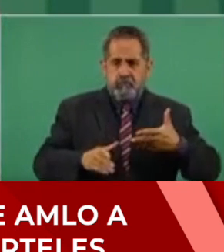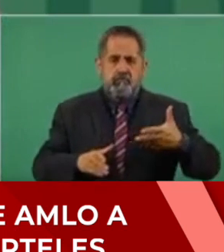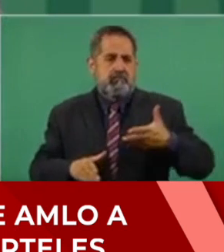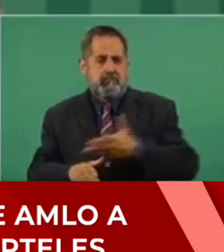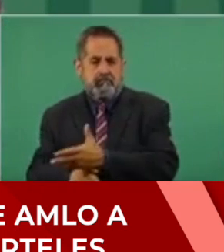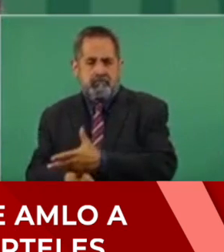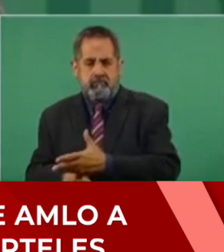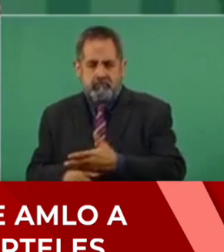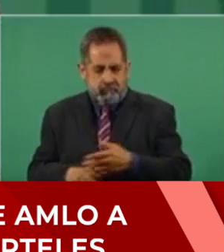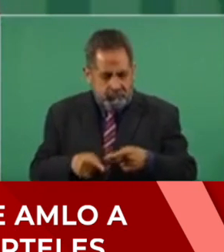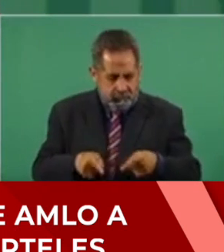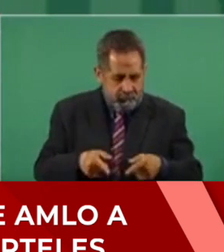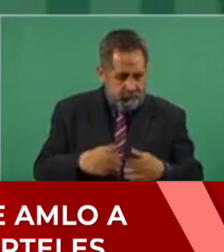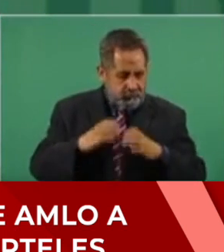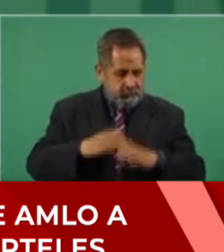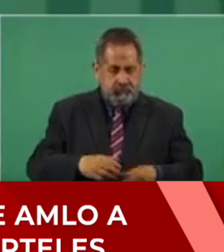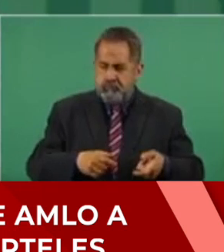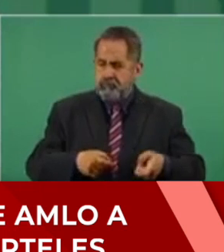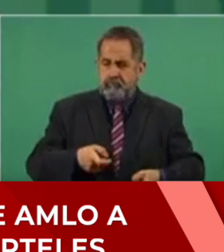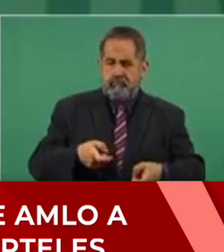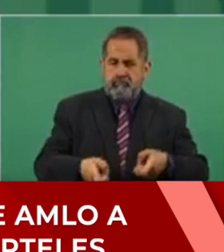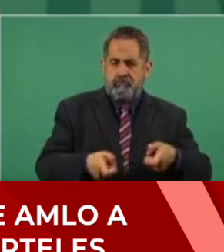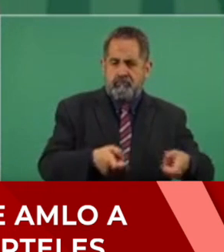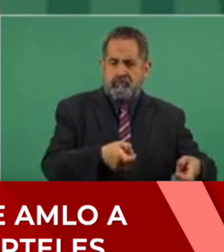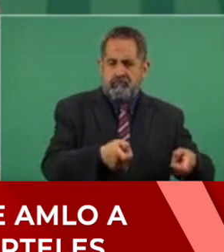profanen cuerpos